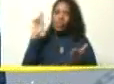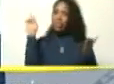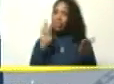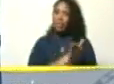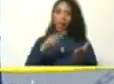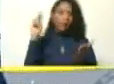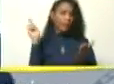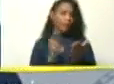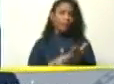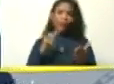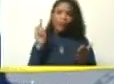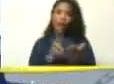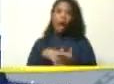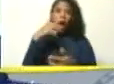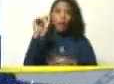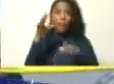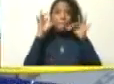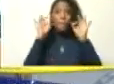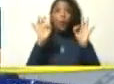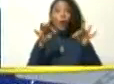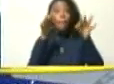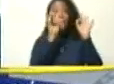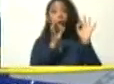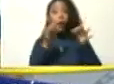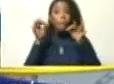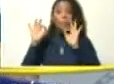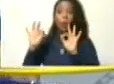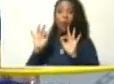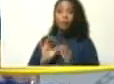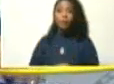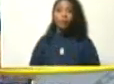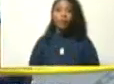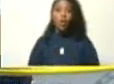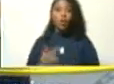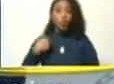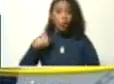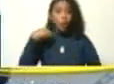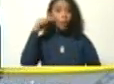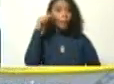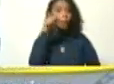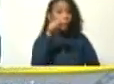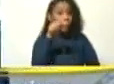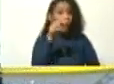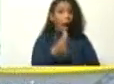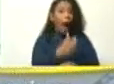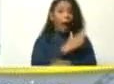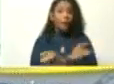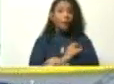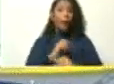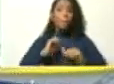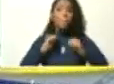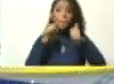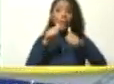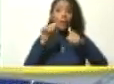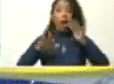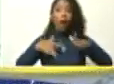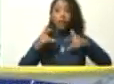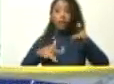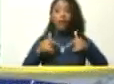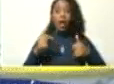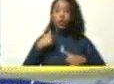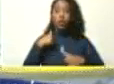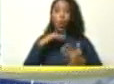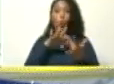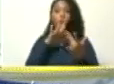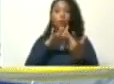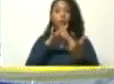Verdaderamente hay que estar mosca, pues, pendiente. Yo estaba pendiente antes de empezar el acto. Estoy en